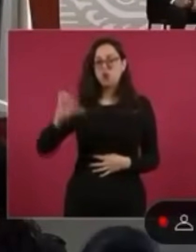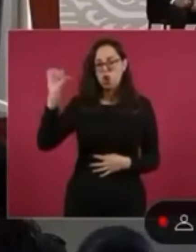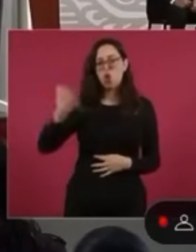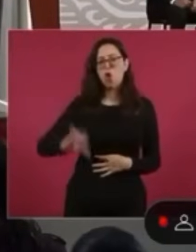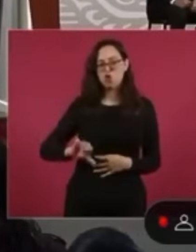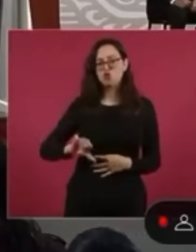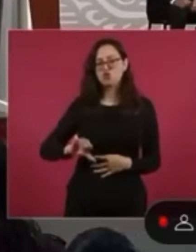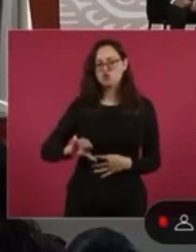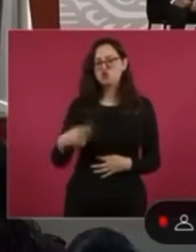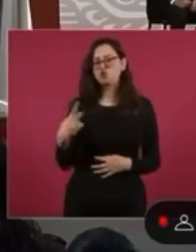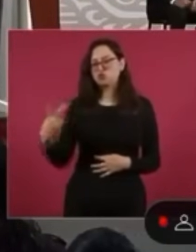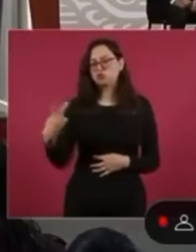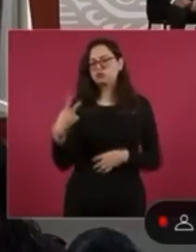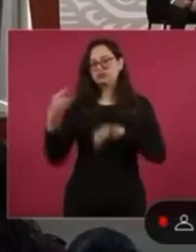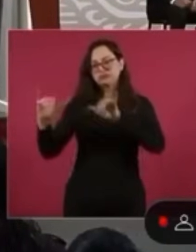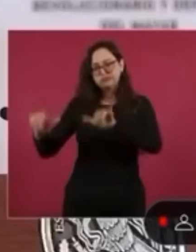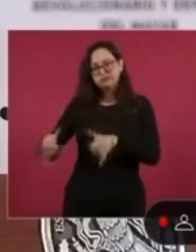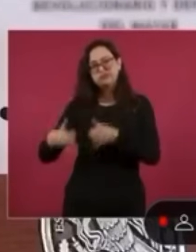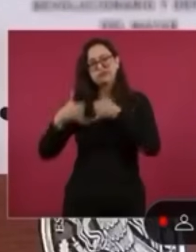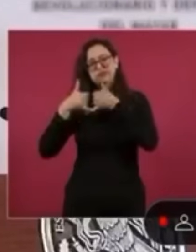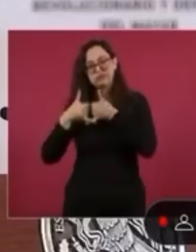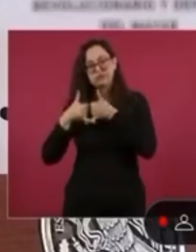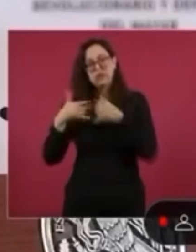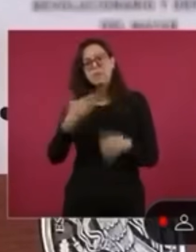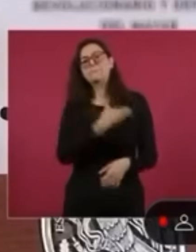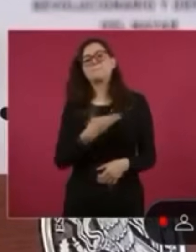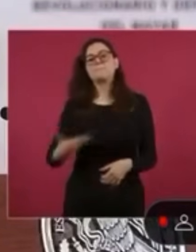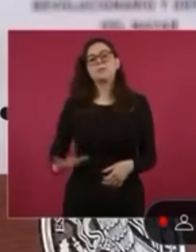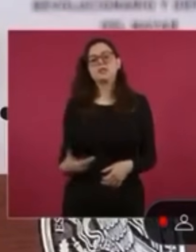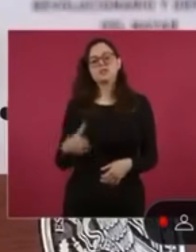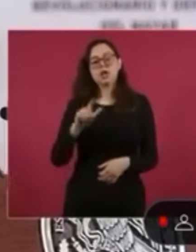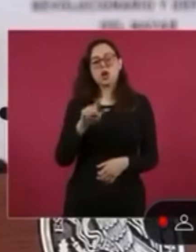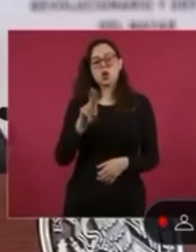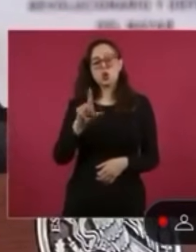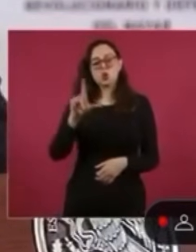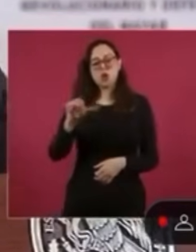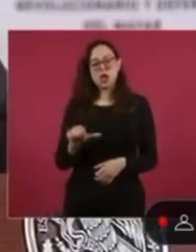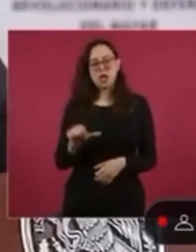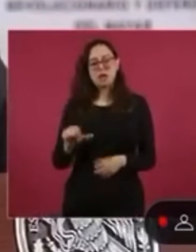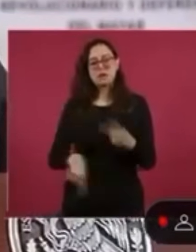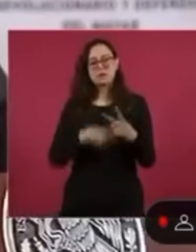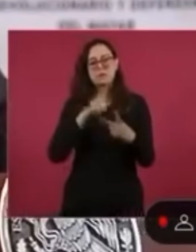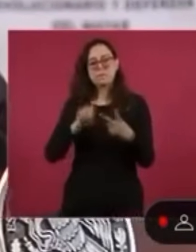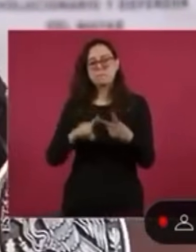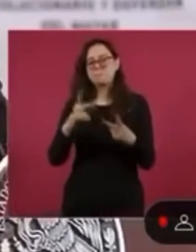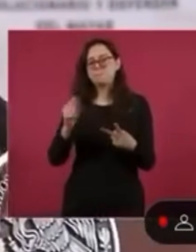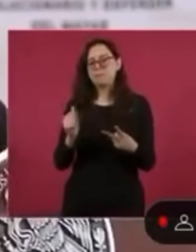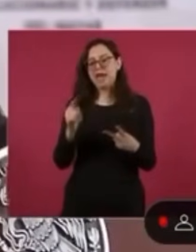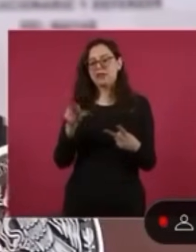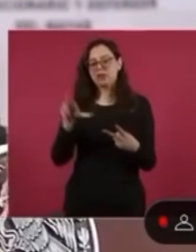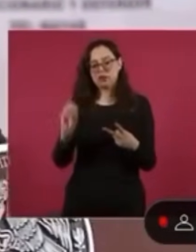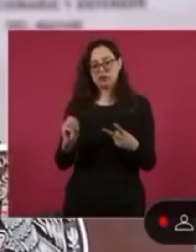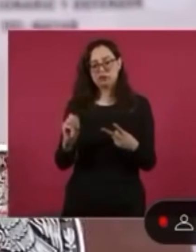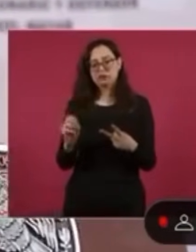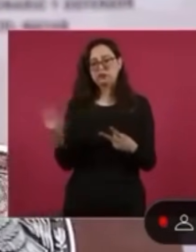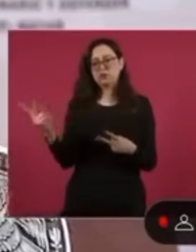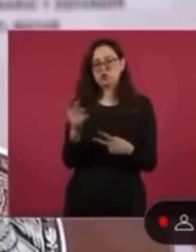Hablemos por teléfono con el presidente Lula y con el presidente Petro.